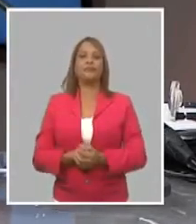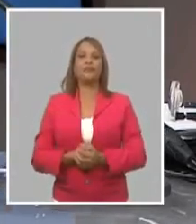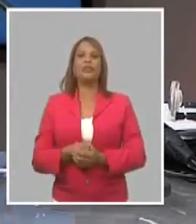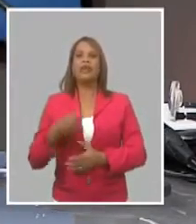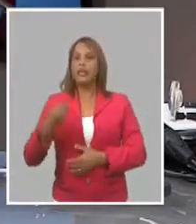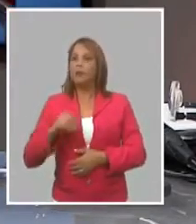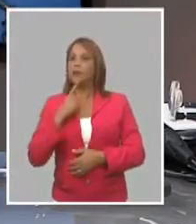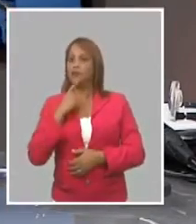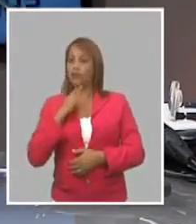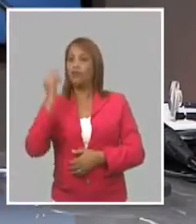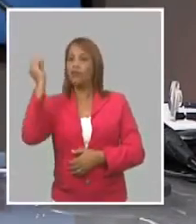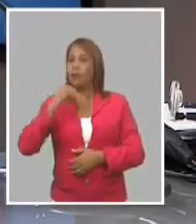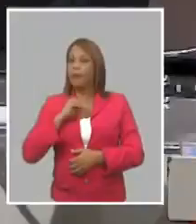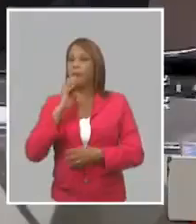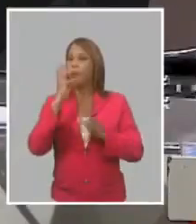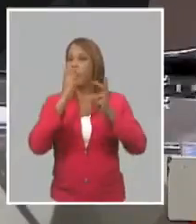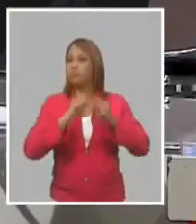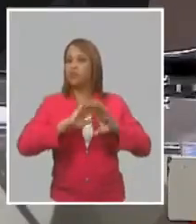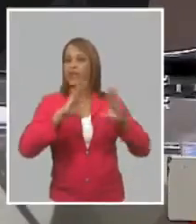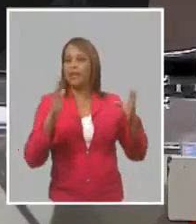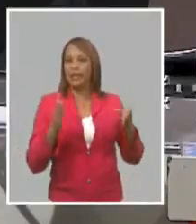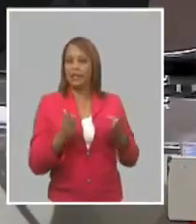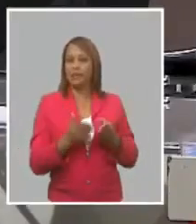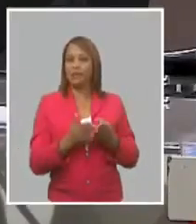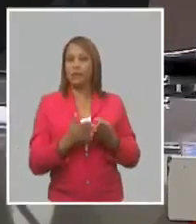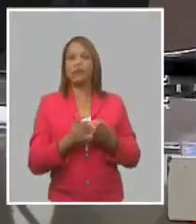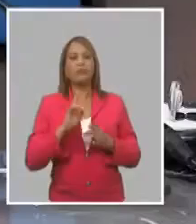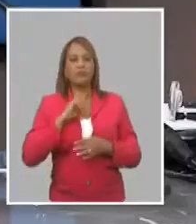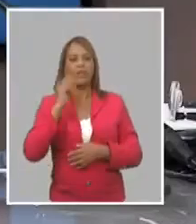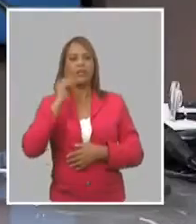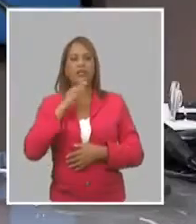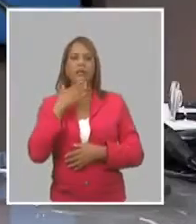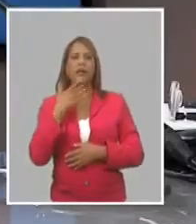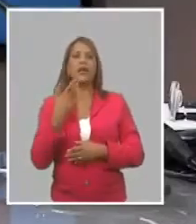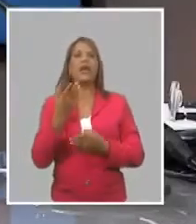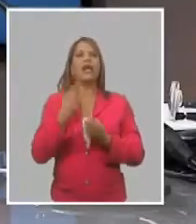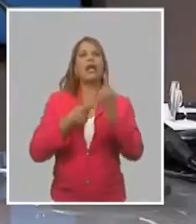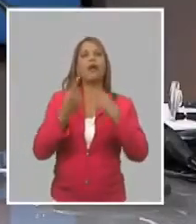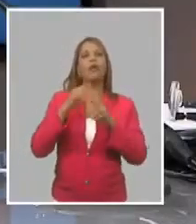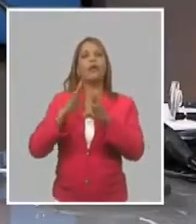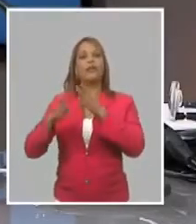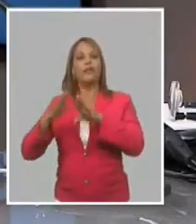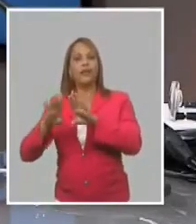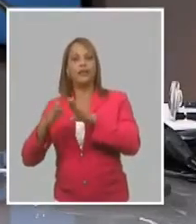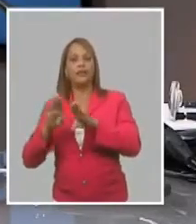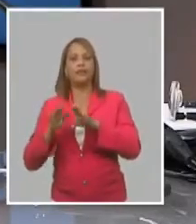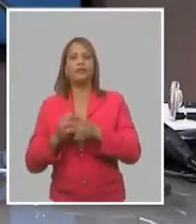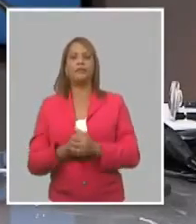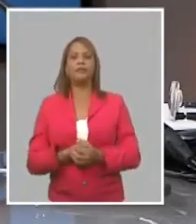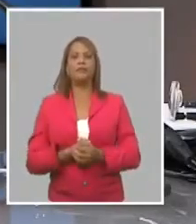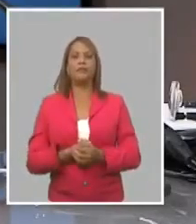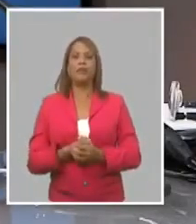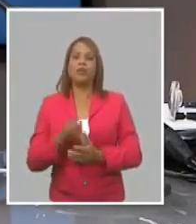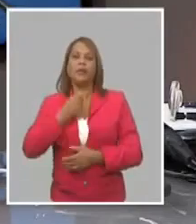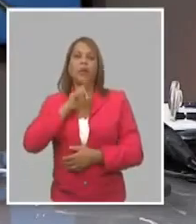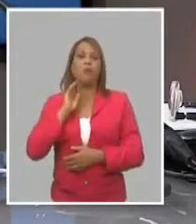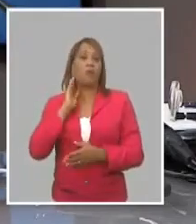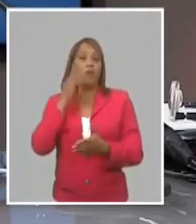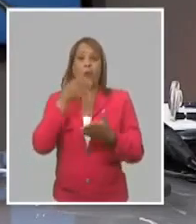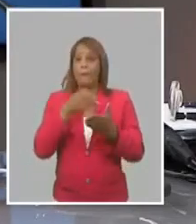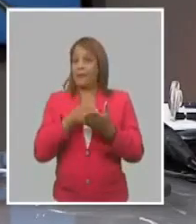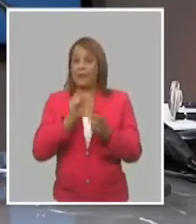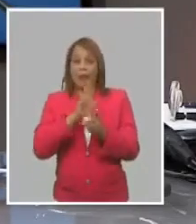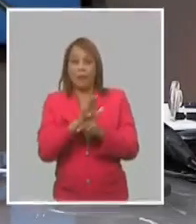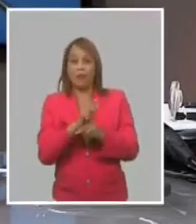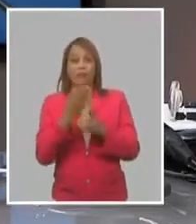nosotros tenemos calculado incluso... ¿Qué es lo que está pasando ya en las unidades? ¿No? ¿Qué es lo que ya está pasando? Vaya, para hacerlo transparente, cuando nosotros empezamos las